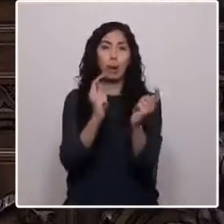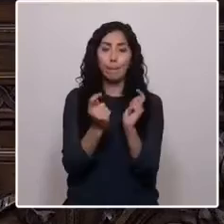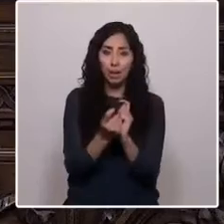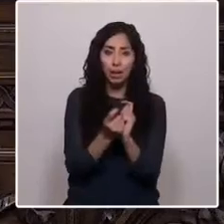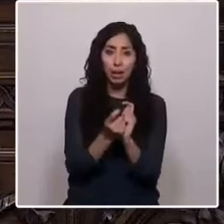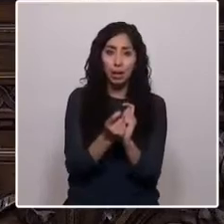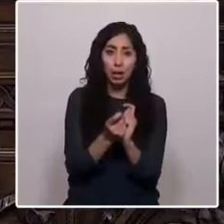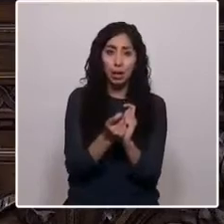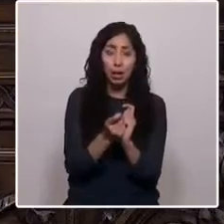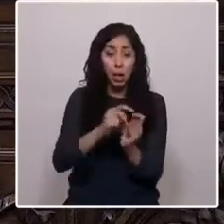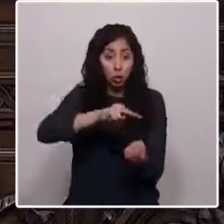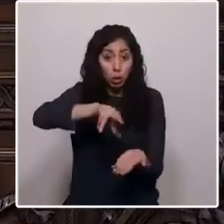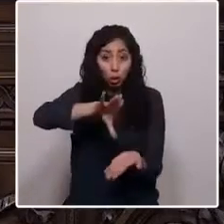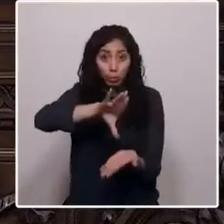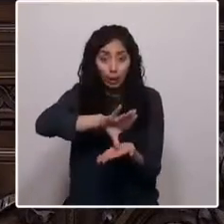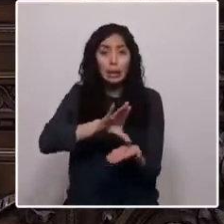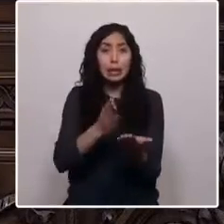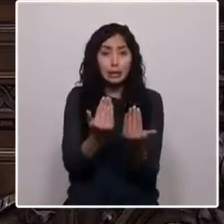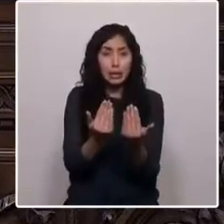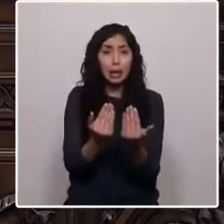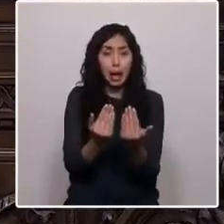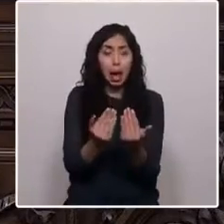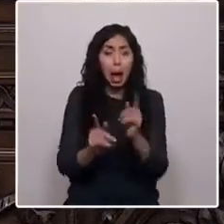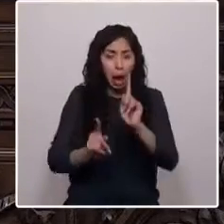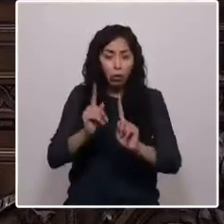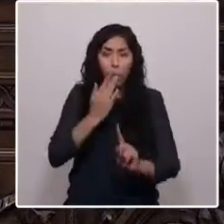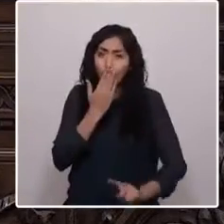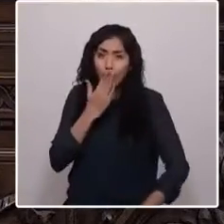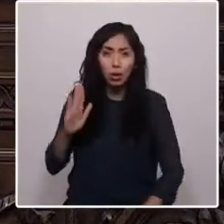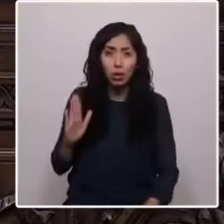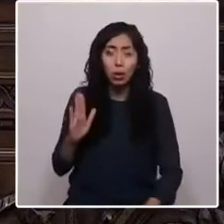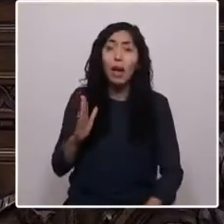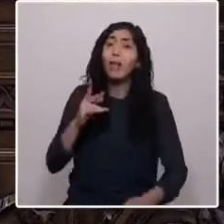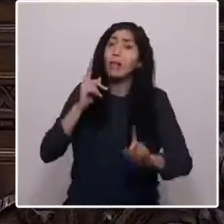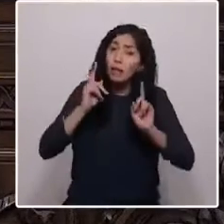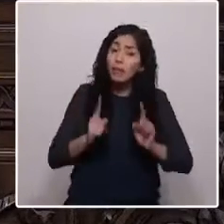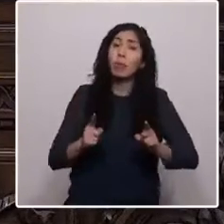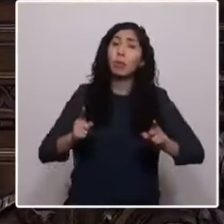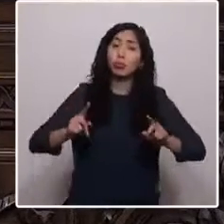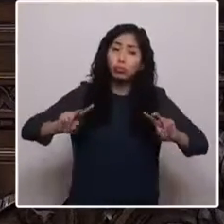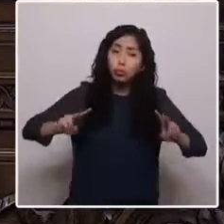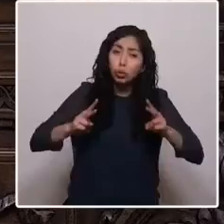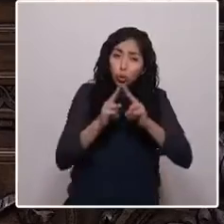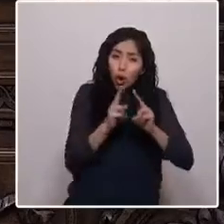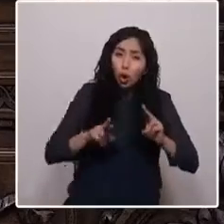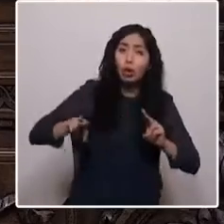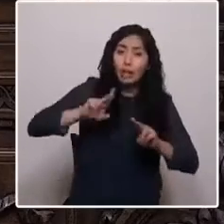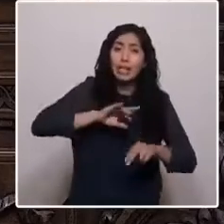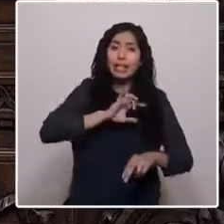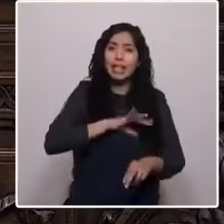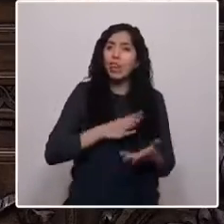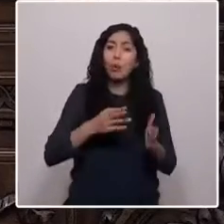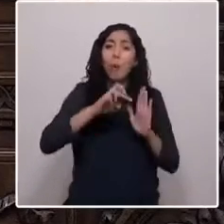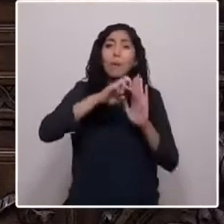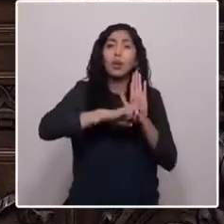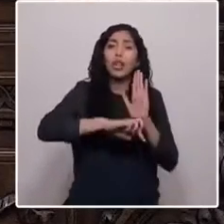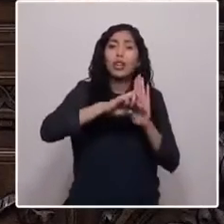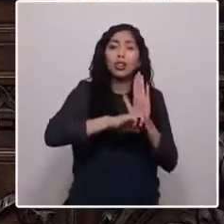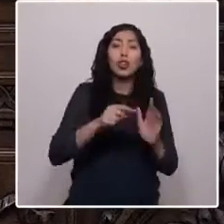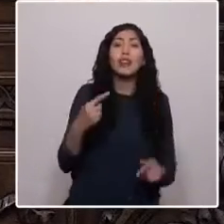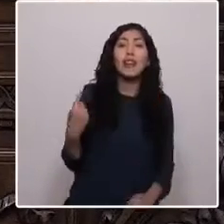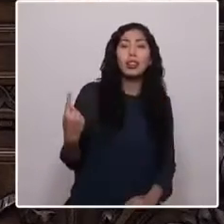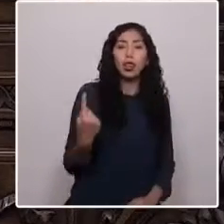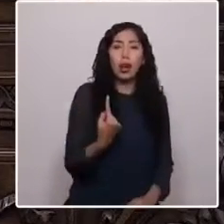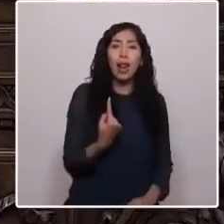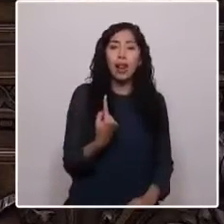se merece algo mucho mejor. Tenemos que reconstruir Chile desde un proyecto nacional que respete